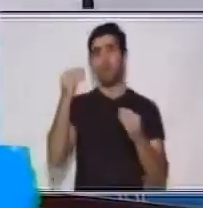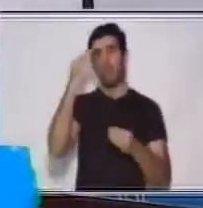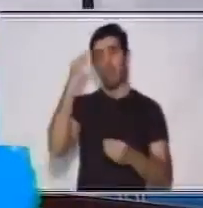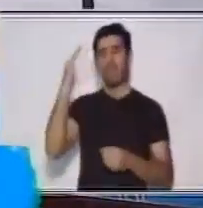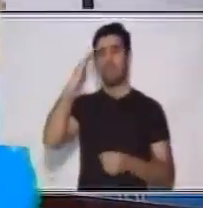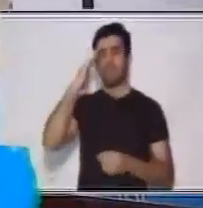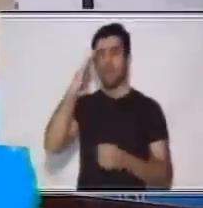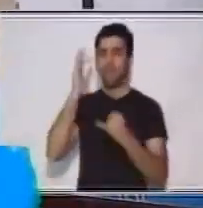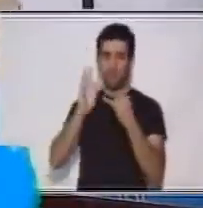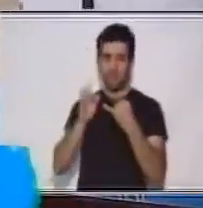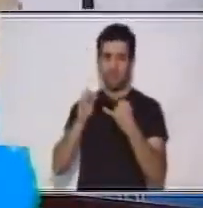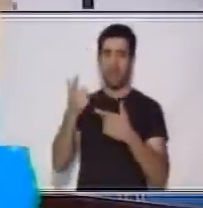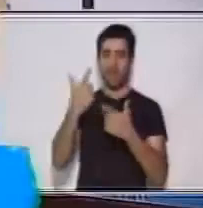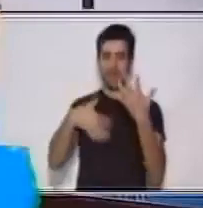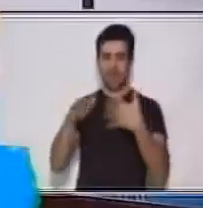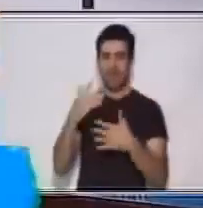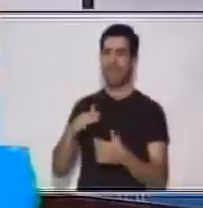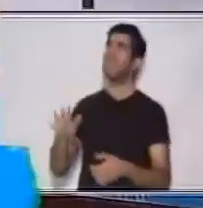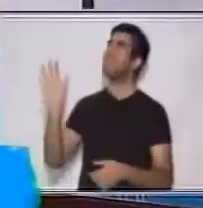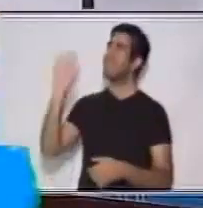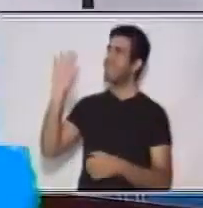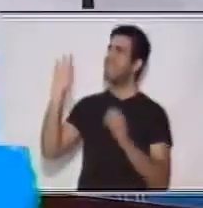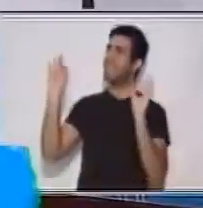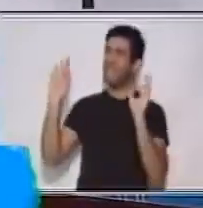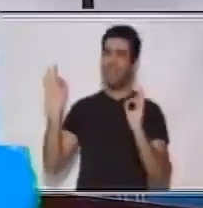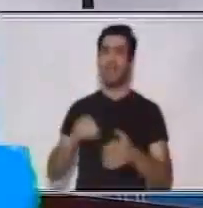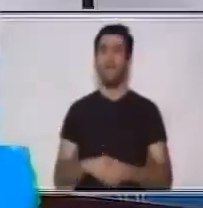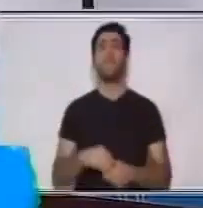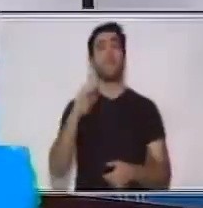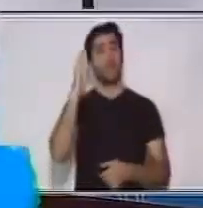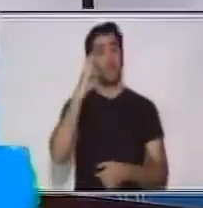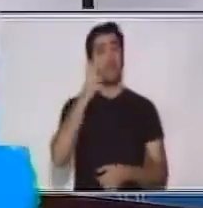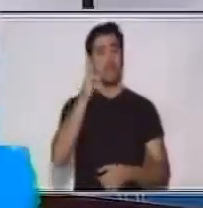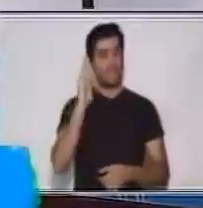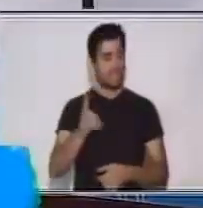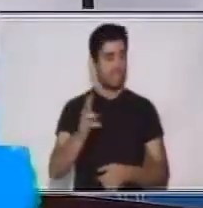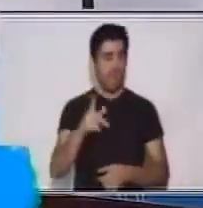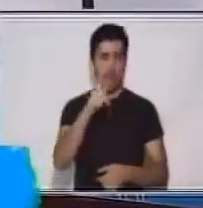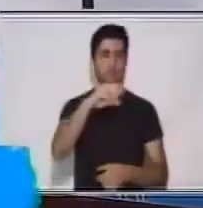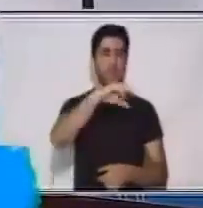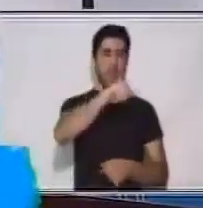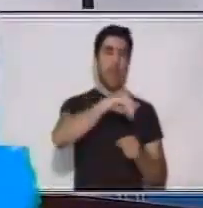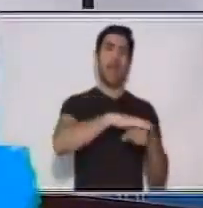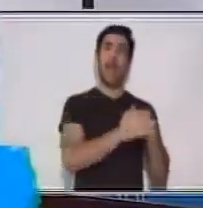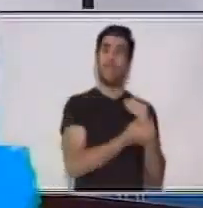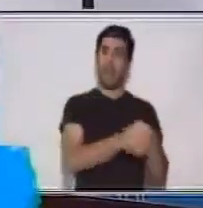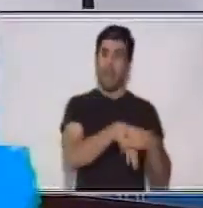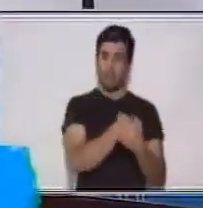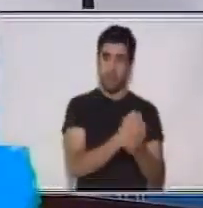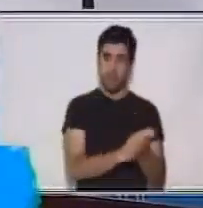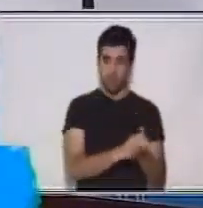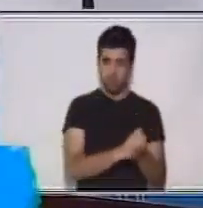la interpretación de lengua de señas. Te recordamos lavar tus manos con agua y jabón,